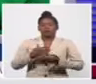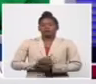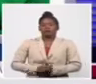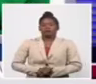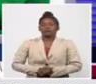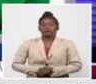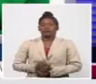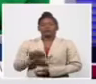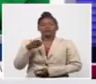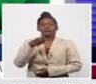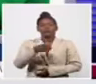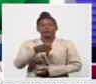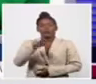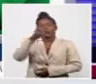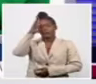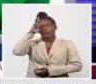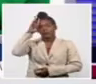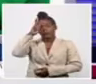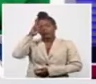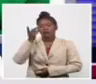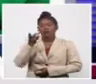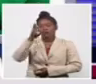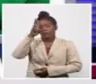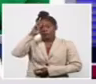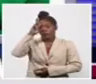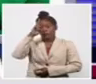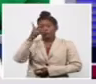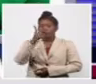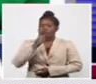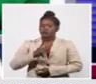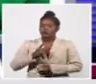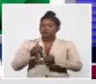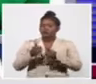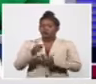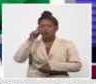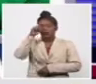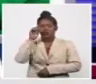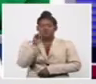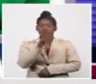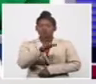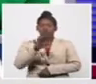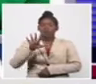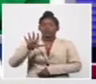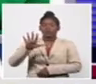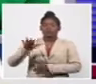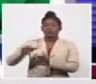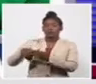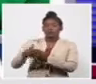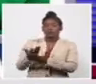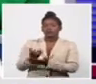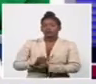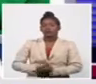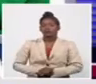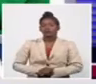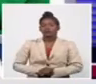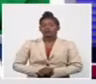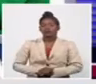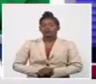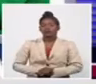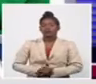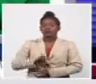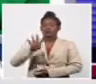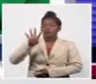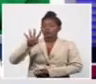se identificó, tuvo una estadía hospitalaria de 5 días, 4 de ellos en